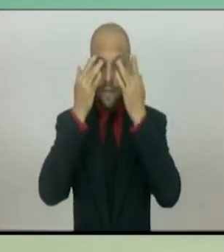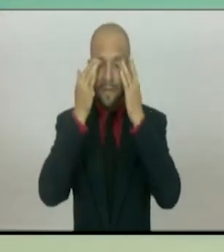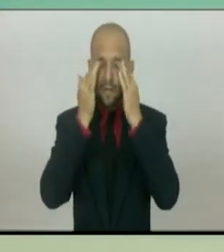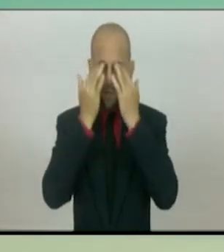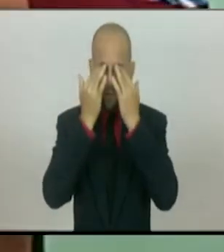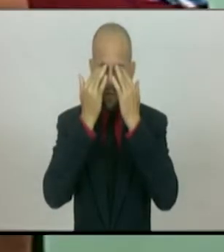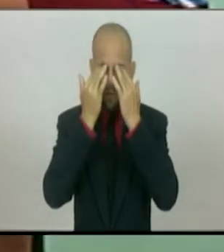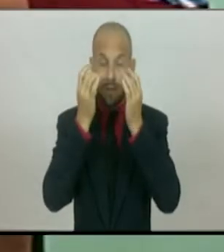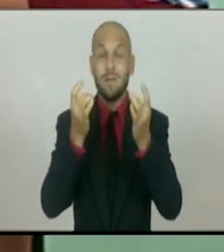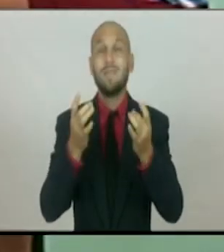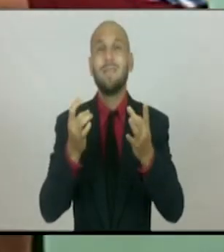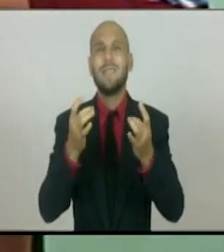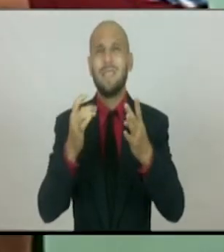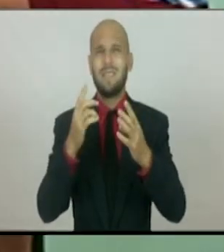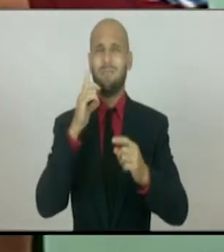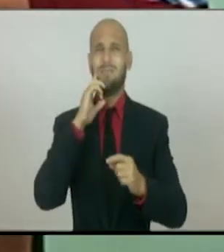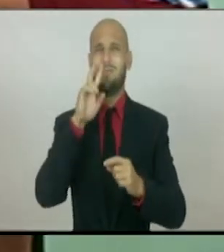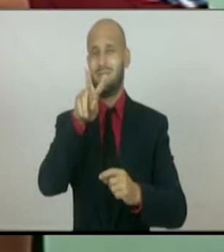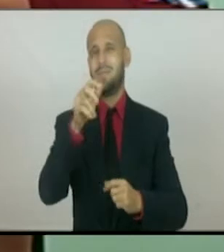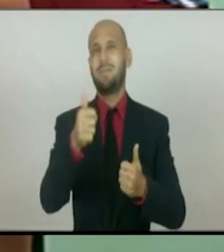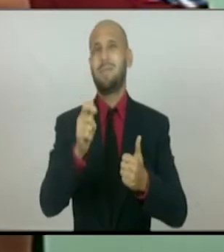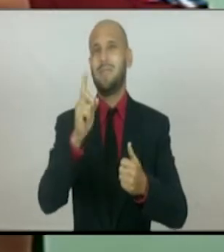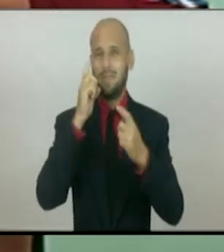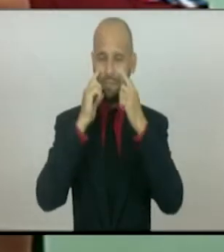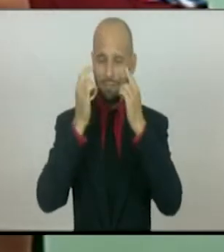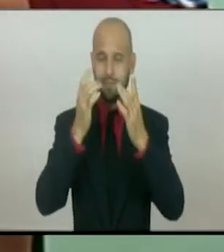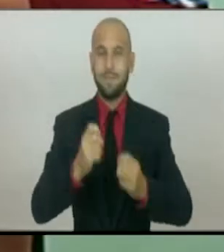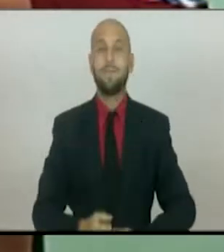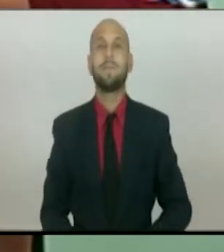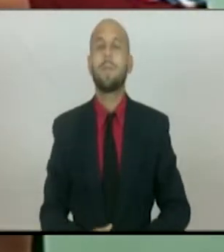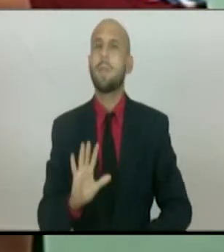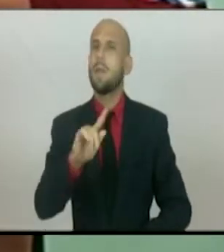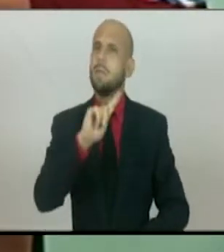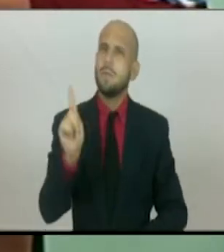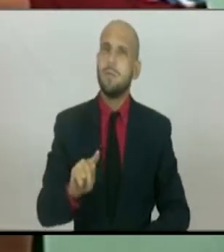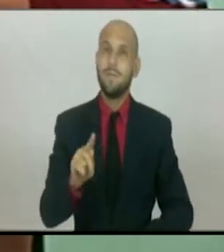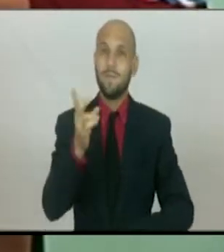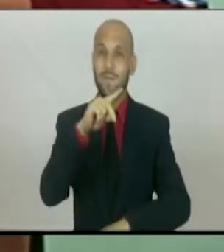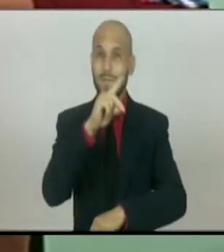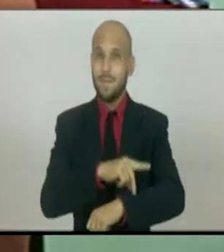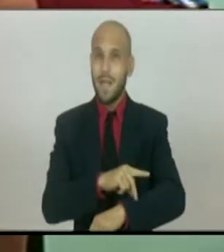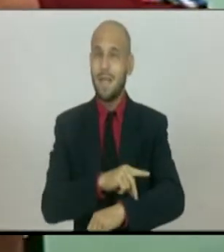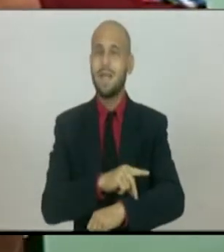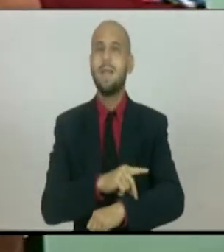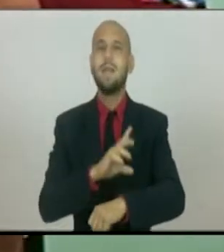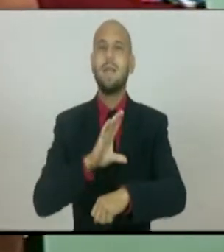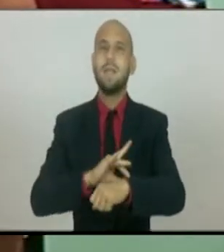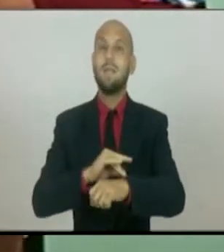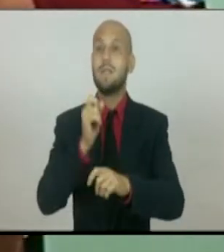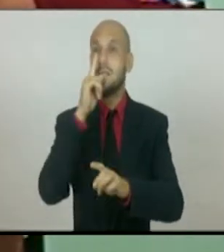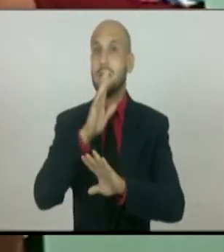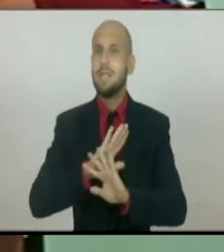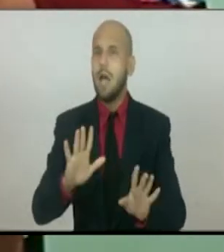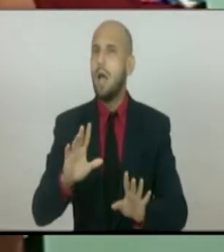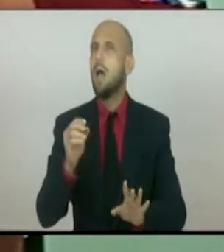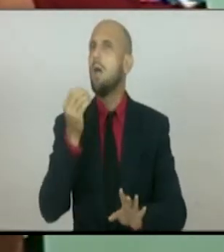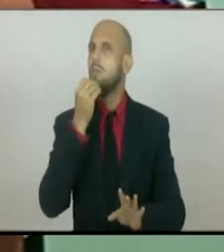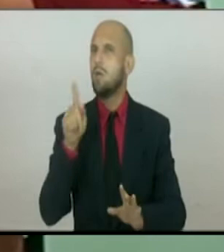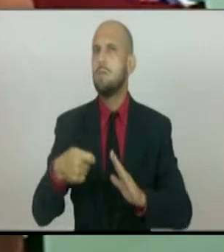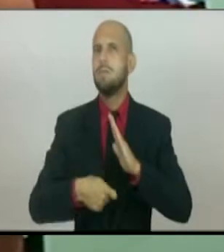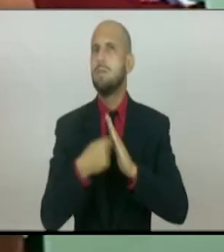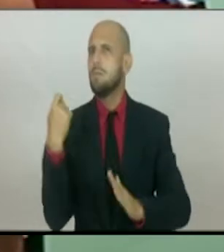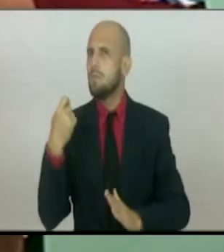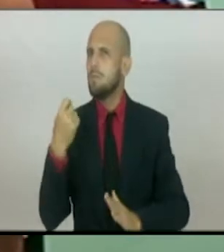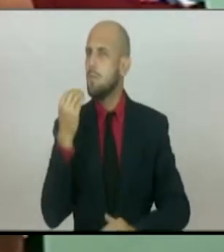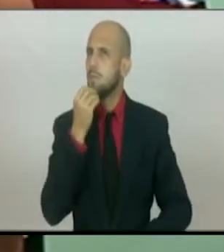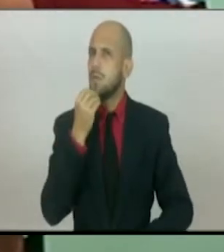¿Los pacientes de dengue cuando se recuperan, o sea, necesitan un tiempo porque puede dejar secuelas esta enfermedad? Sí,